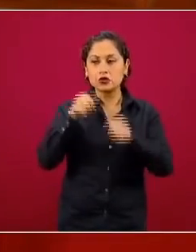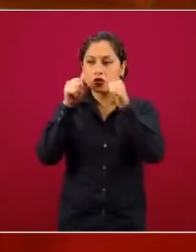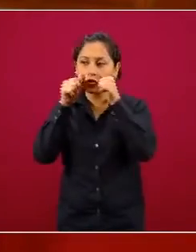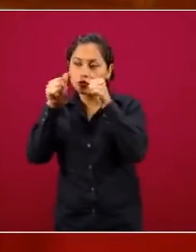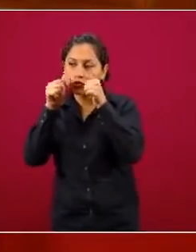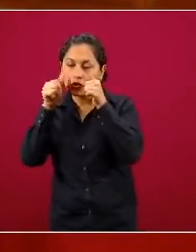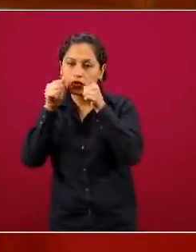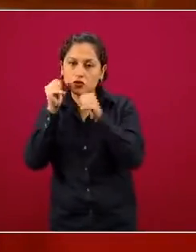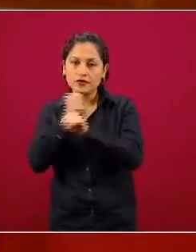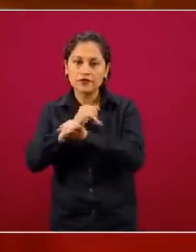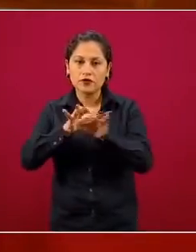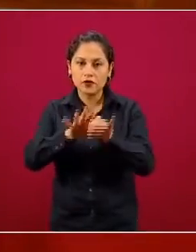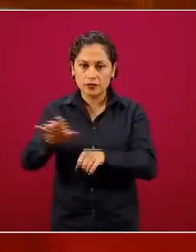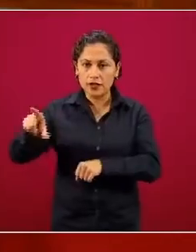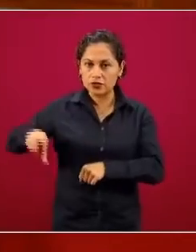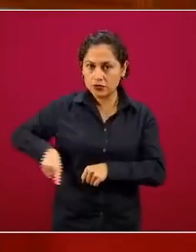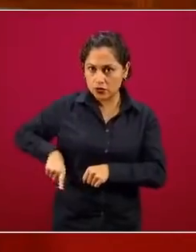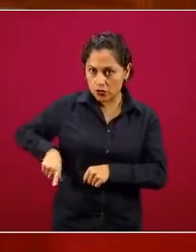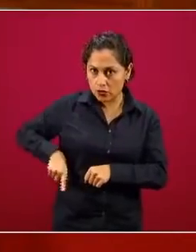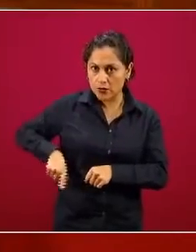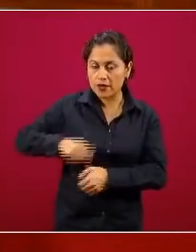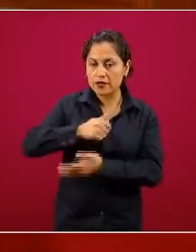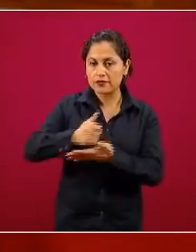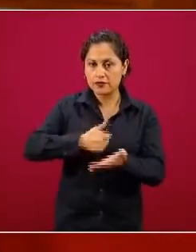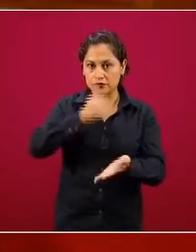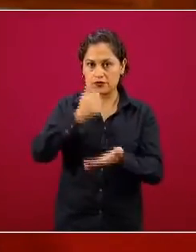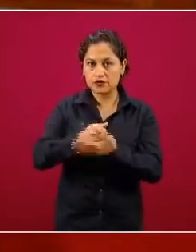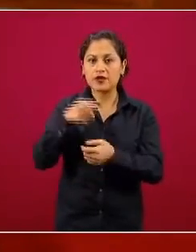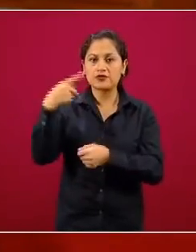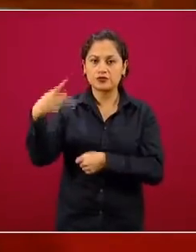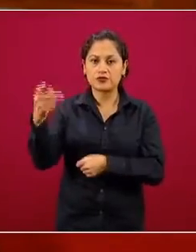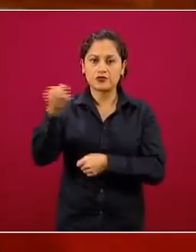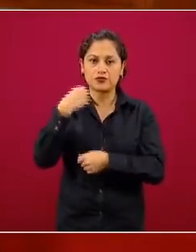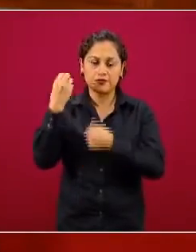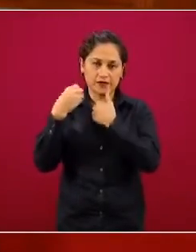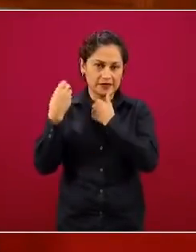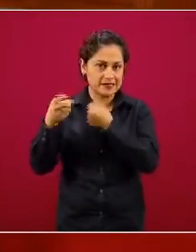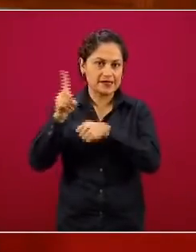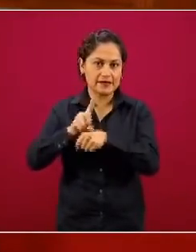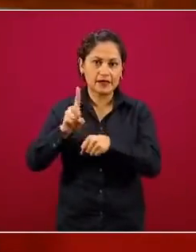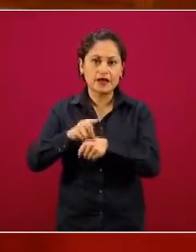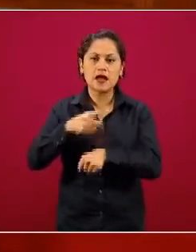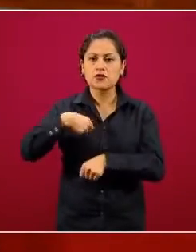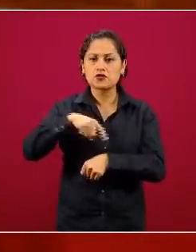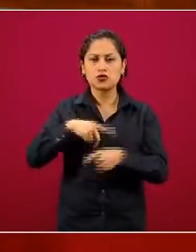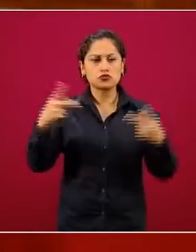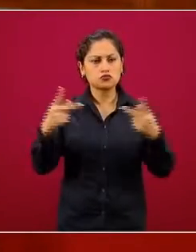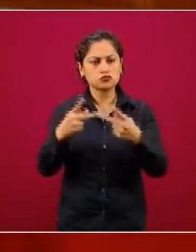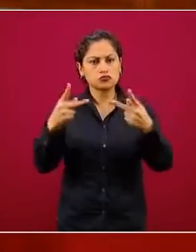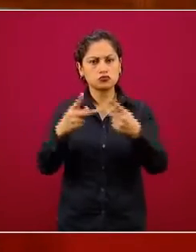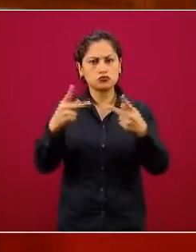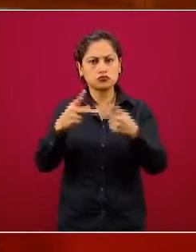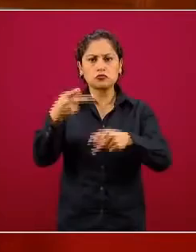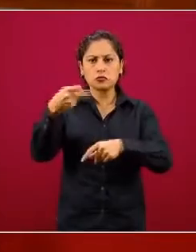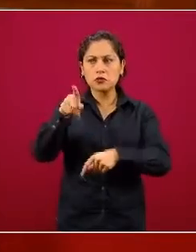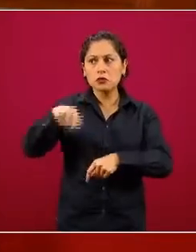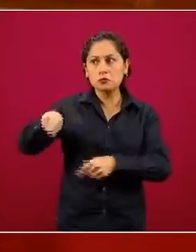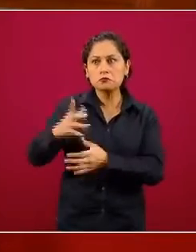través de Mauro y de Iván pendientes de las conferencias que a diario da usted, no vemos ninguna discordancia. ¿Qué opinión le merece esto? Y la segunda para